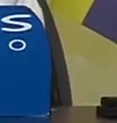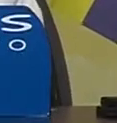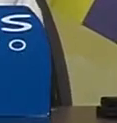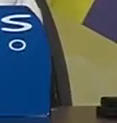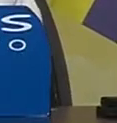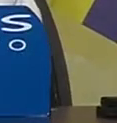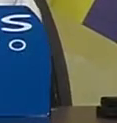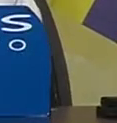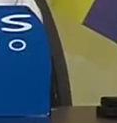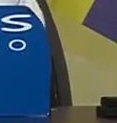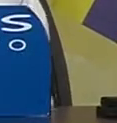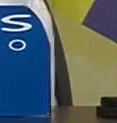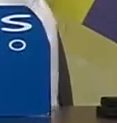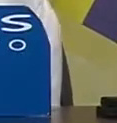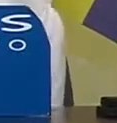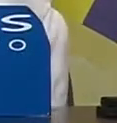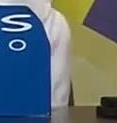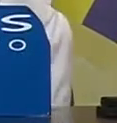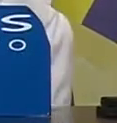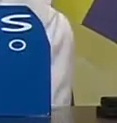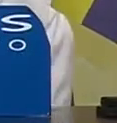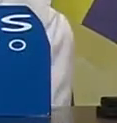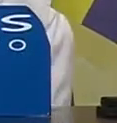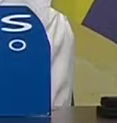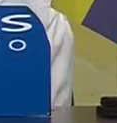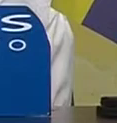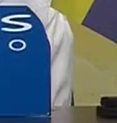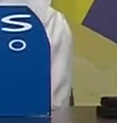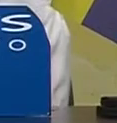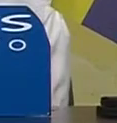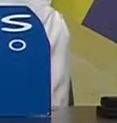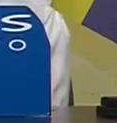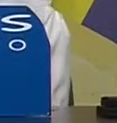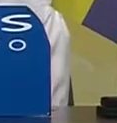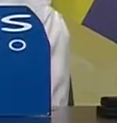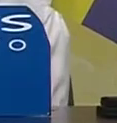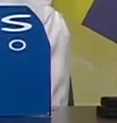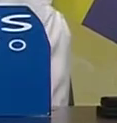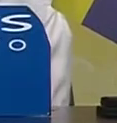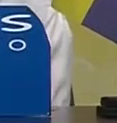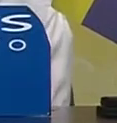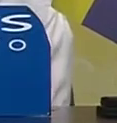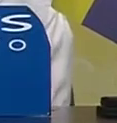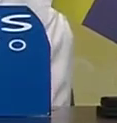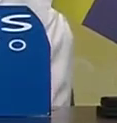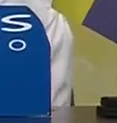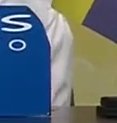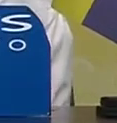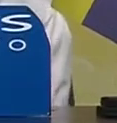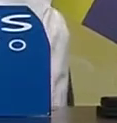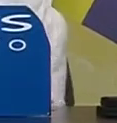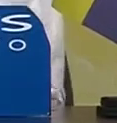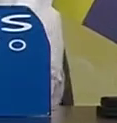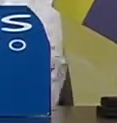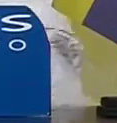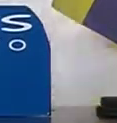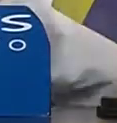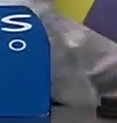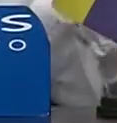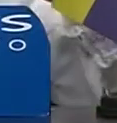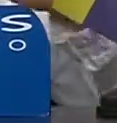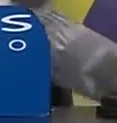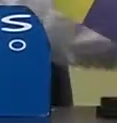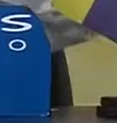en la tierra que Jehová tu Dios te da por heredad para que la tomes